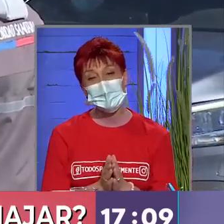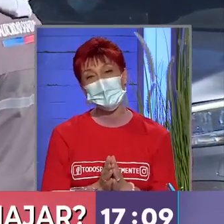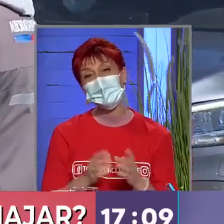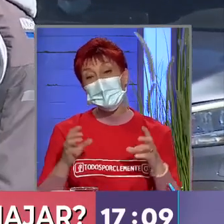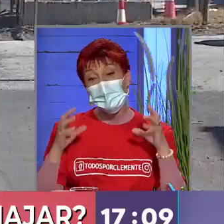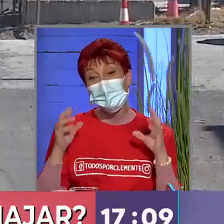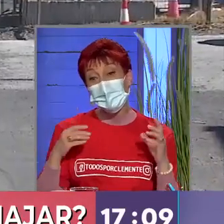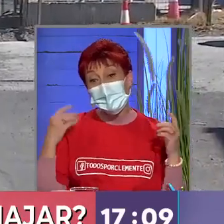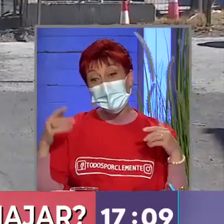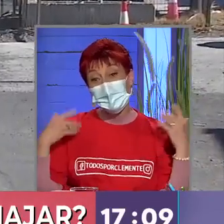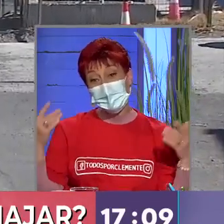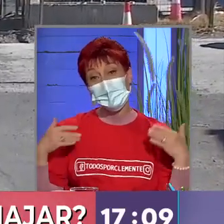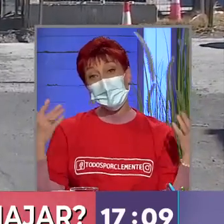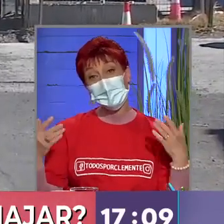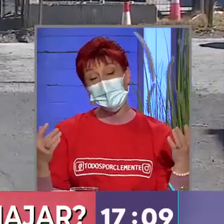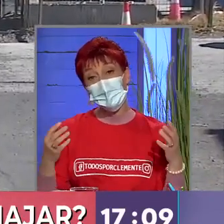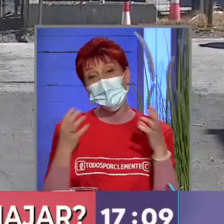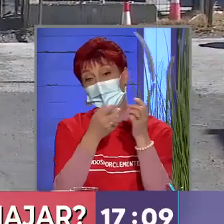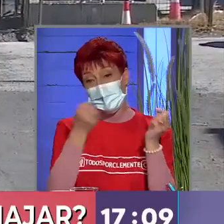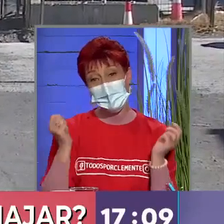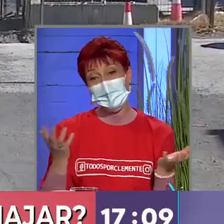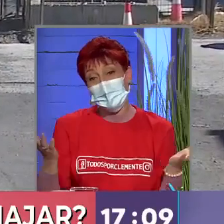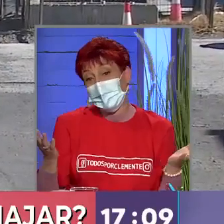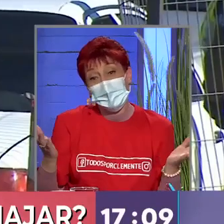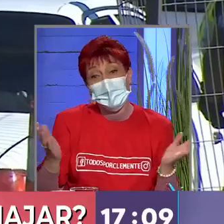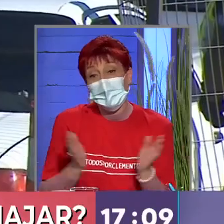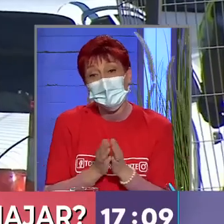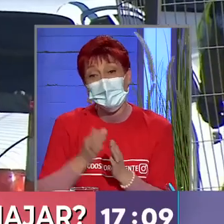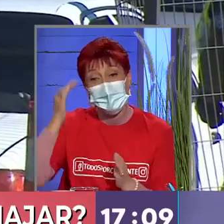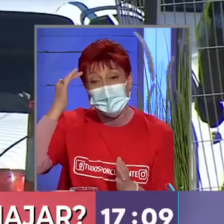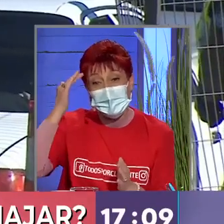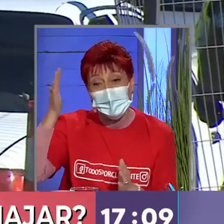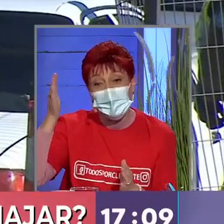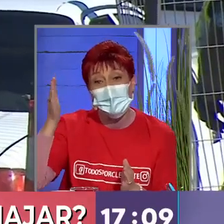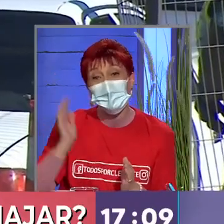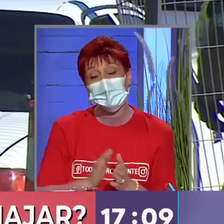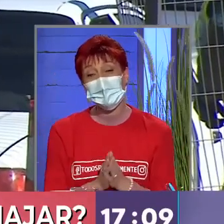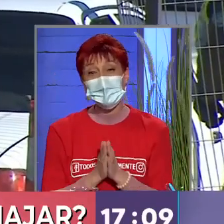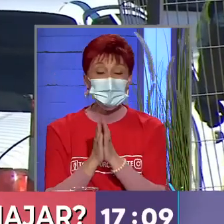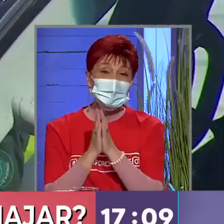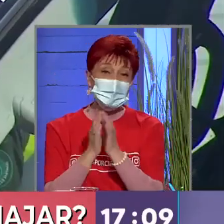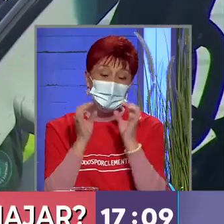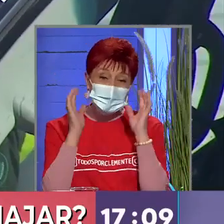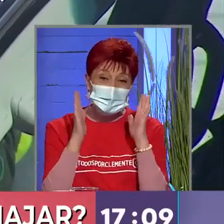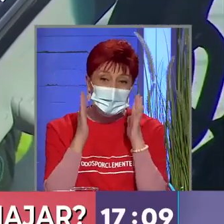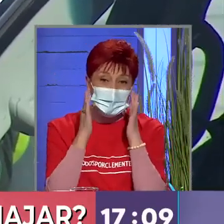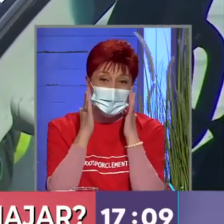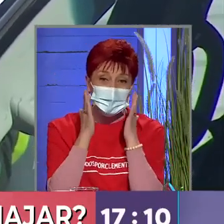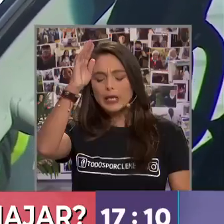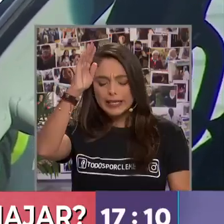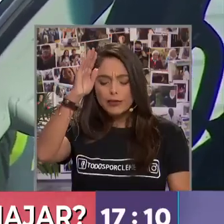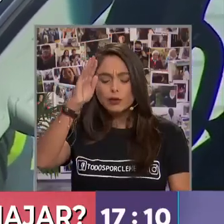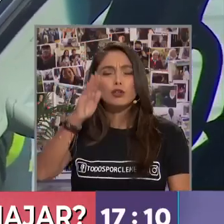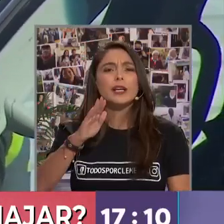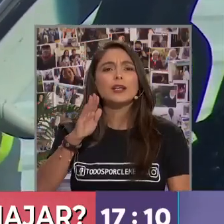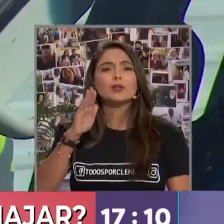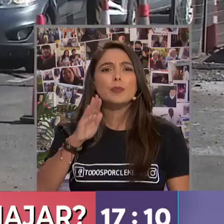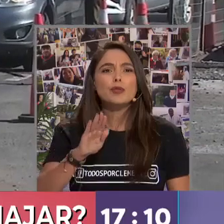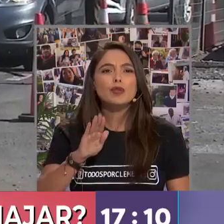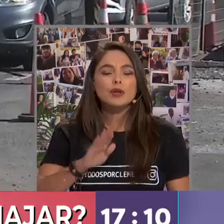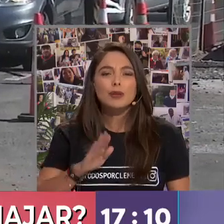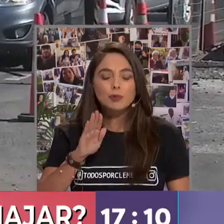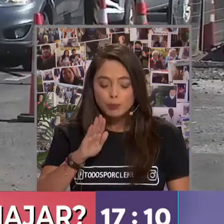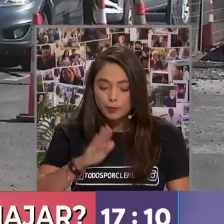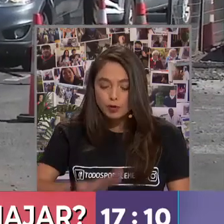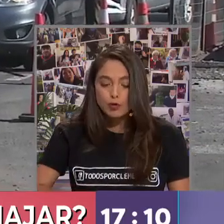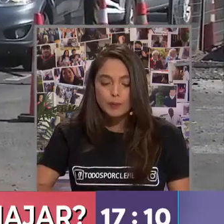bus, eviten comer arriba del bus y sacarse la mascarilla. Eso es de cajón, así como mantener... Uy, pero es que doctora, que usted